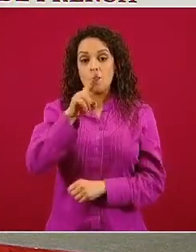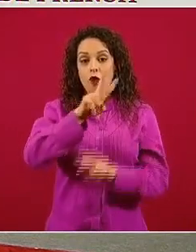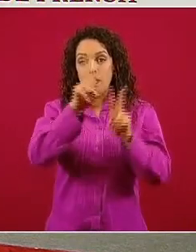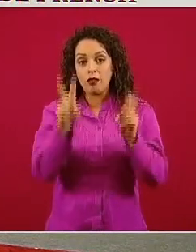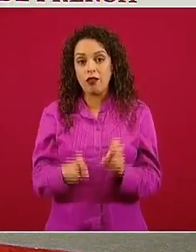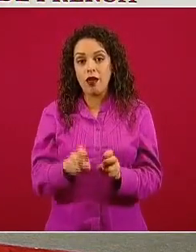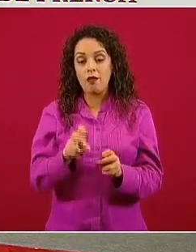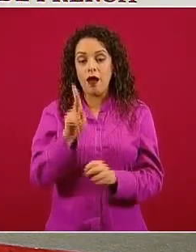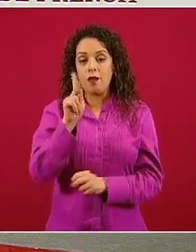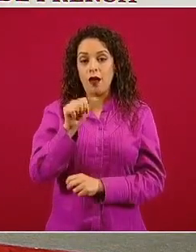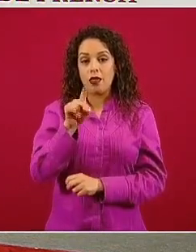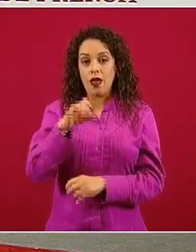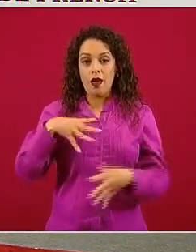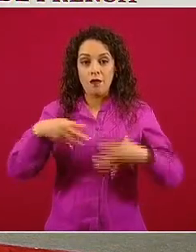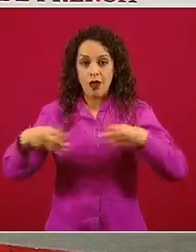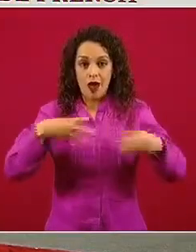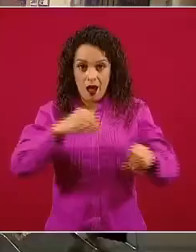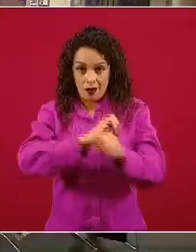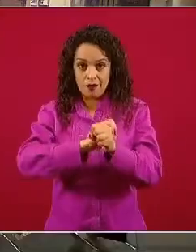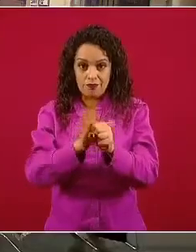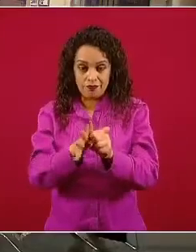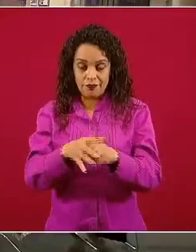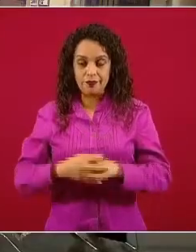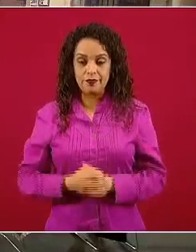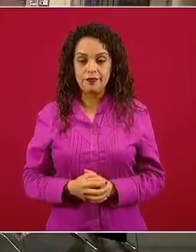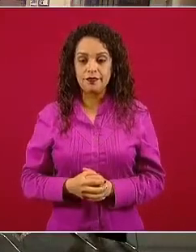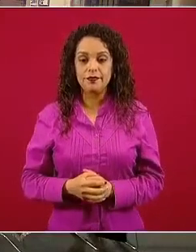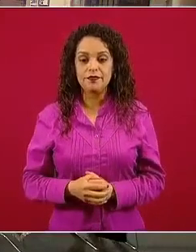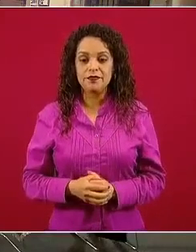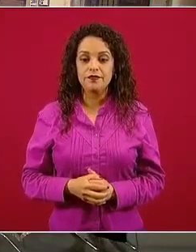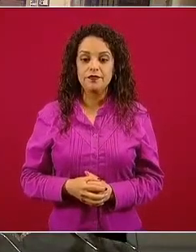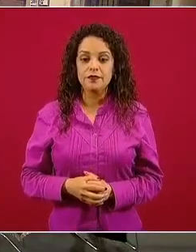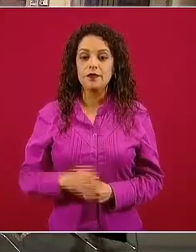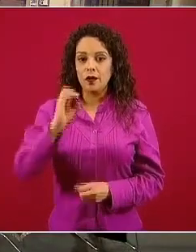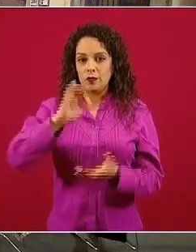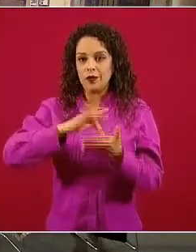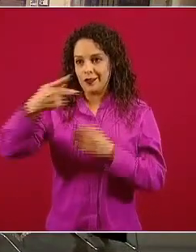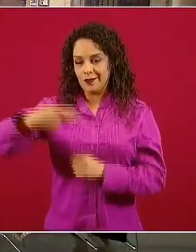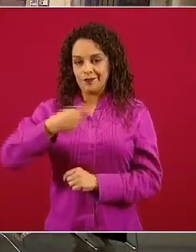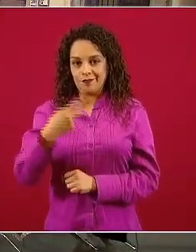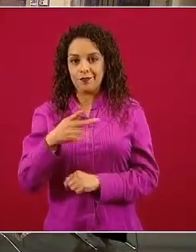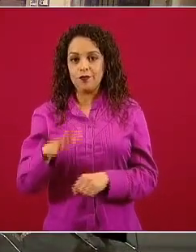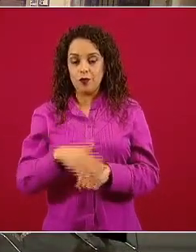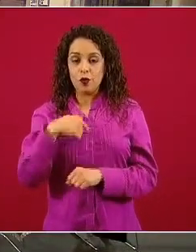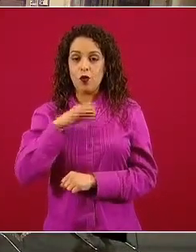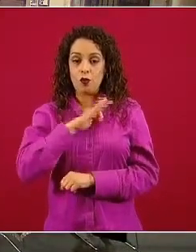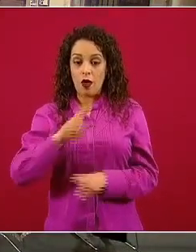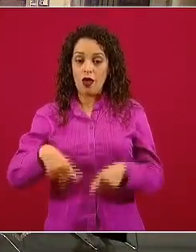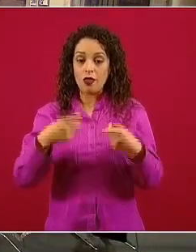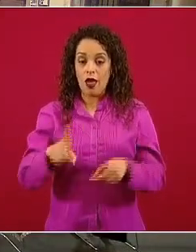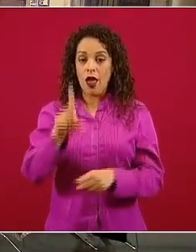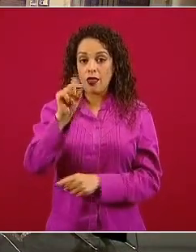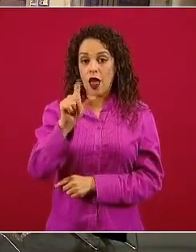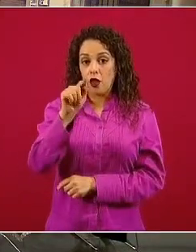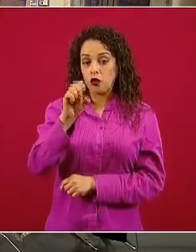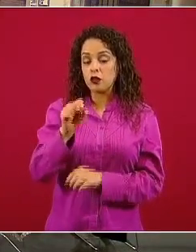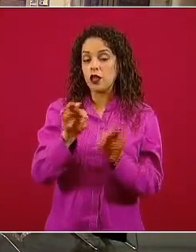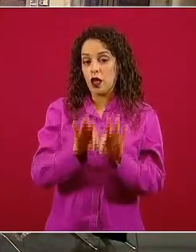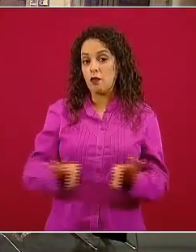porque precisamente nos permite pues comentar datos importantes y puntos